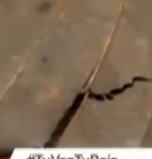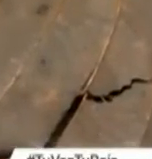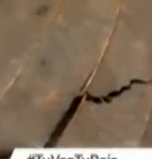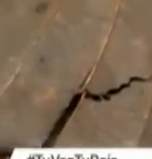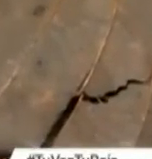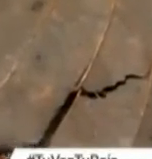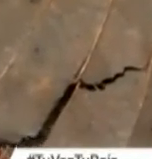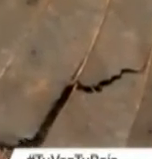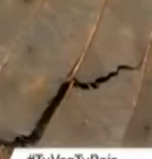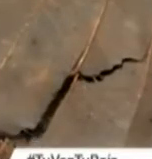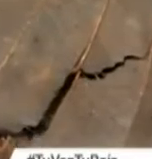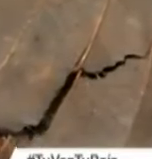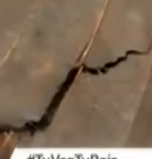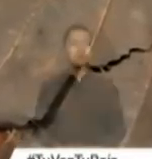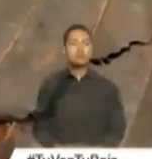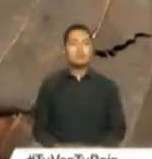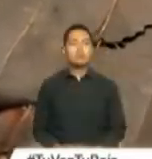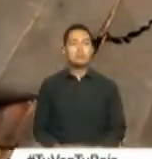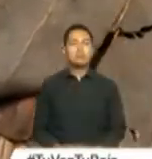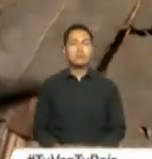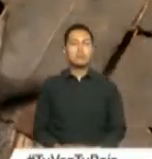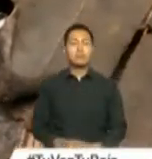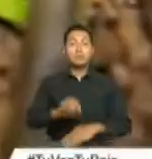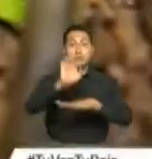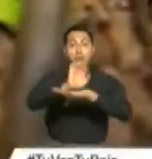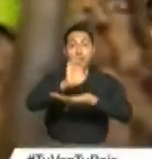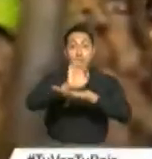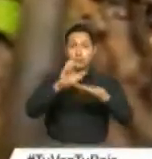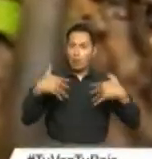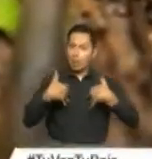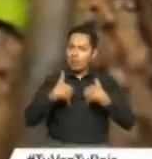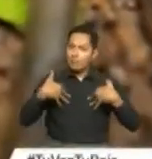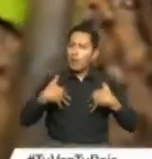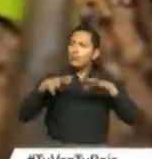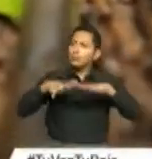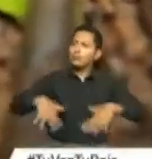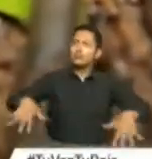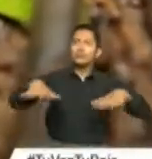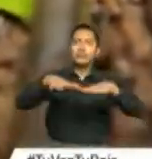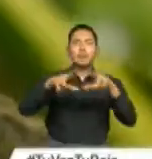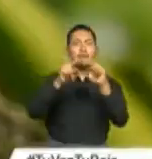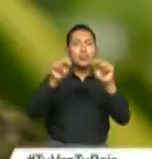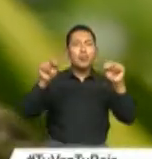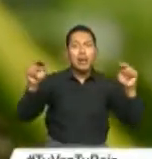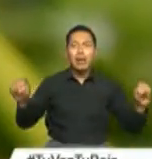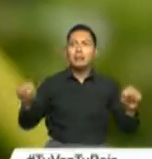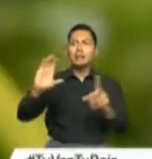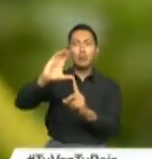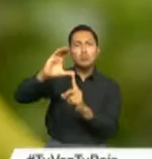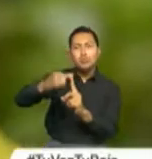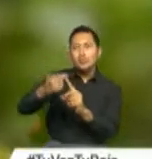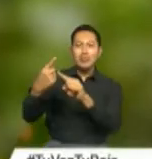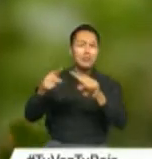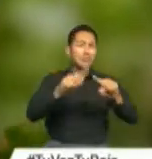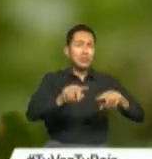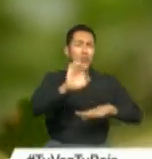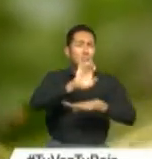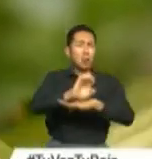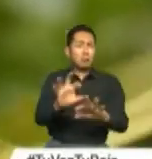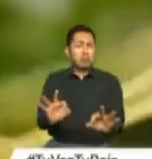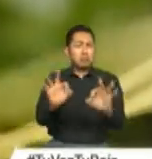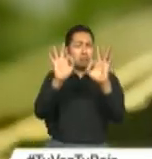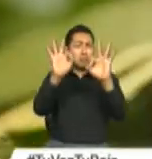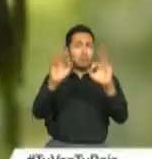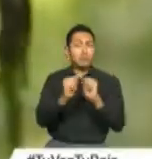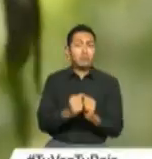Ecuador posee una gran diversidad geográfica, biológica y étnica. En este espacio convergen los Andes, la Amazonía y la Cuenca